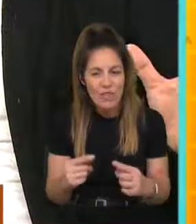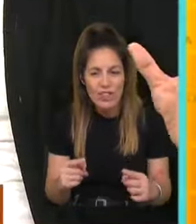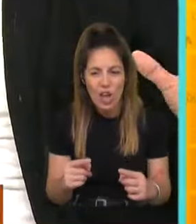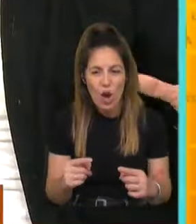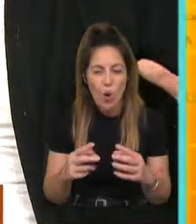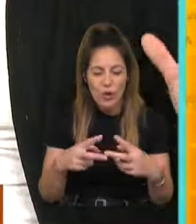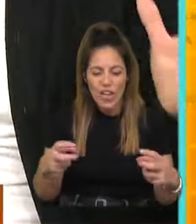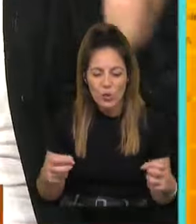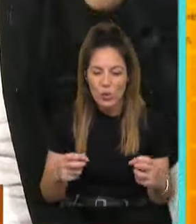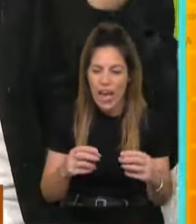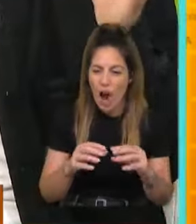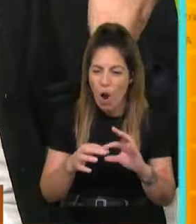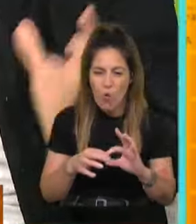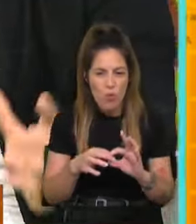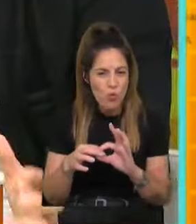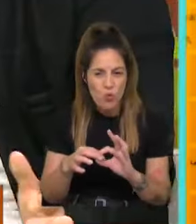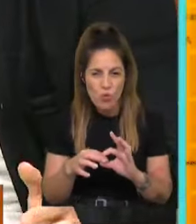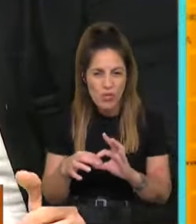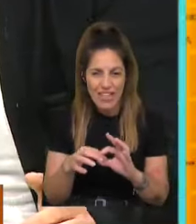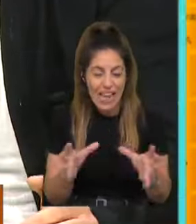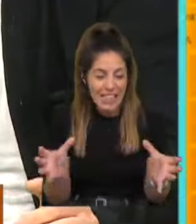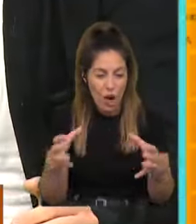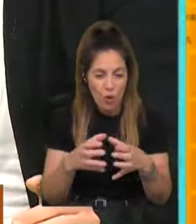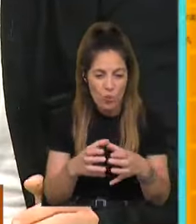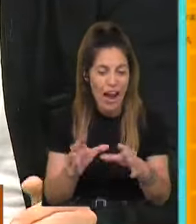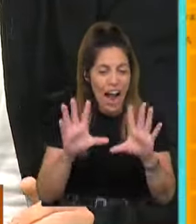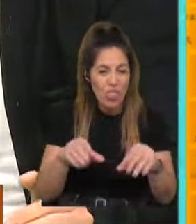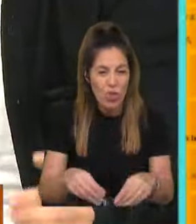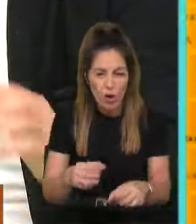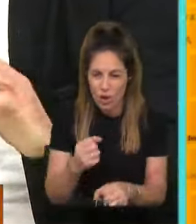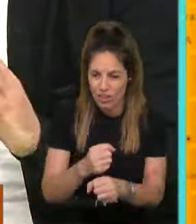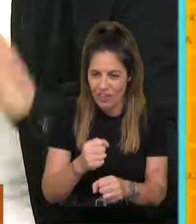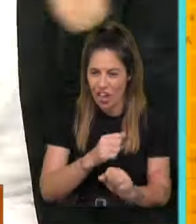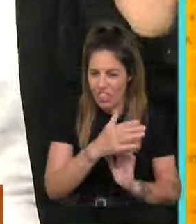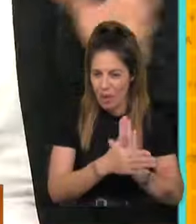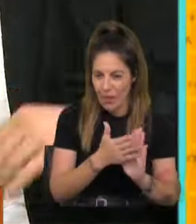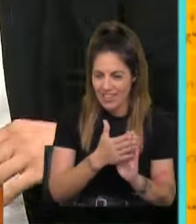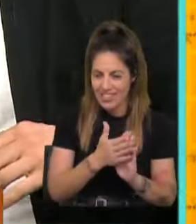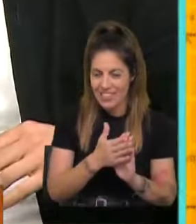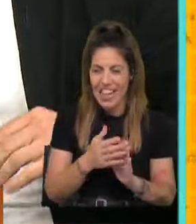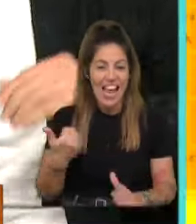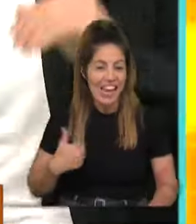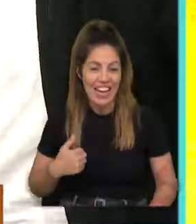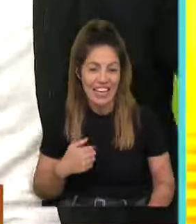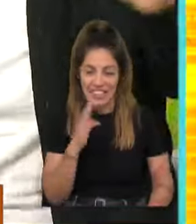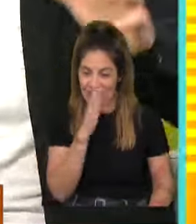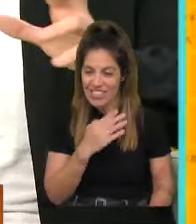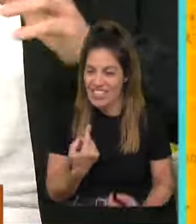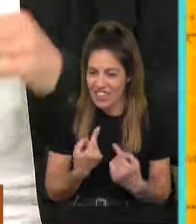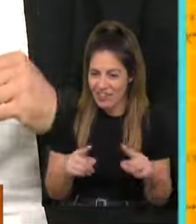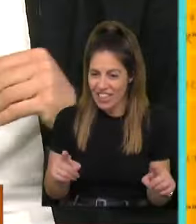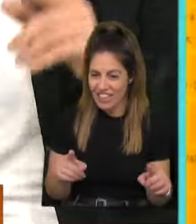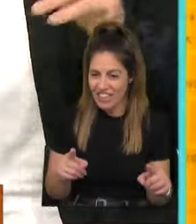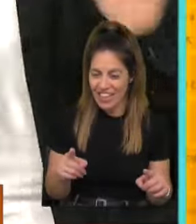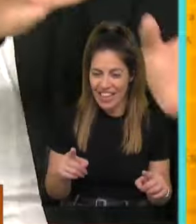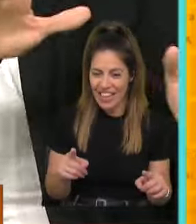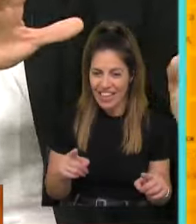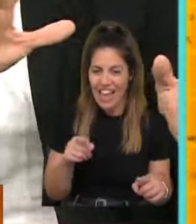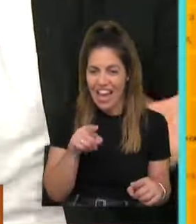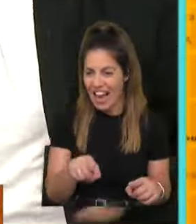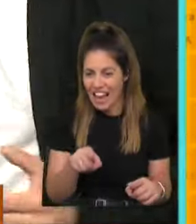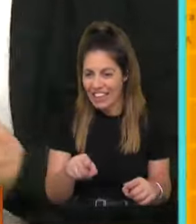única que agrupa a todos los trabajadores y trabajadoras de tod de todo el país que es algo que no pasa en Argentina no pasa en Brasil no pasa en Perú no pasa en Paraguay y